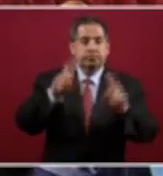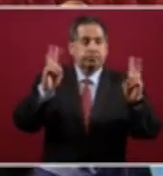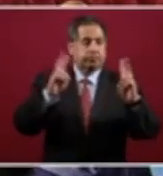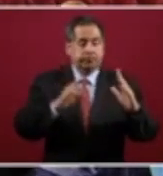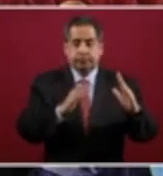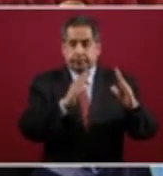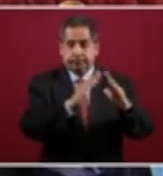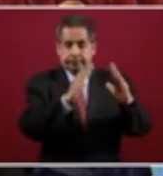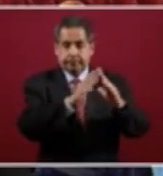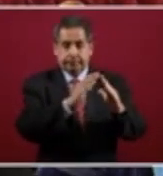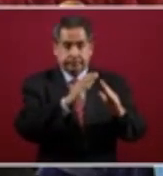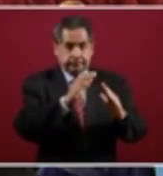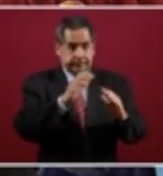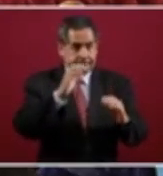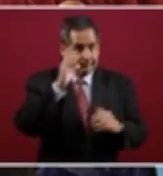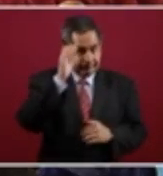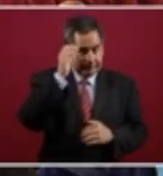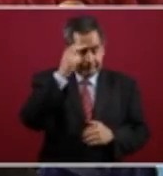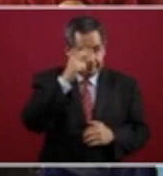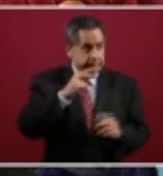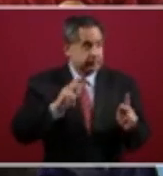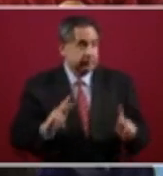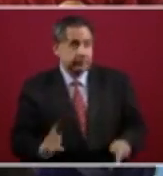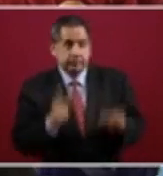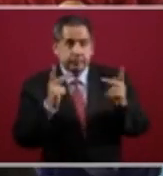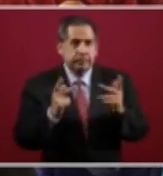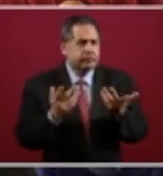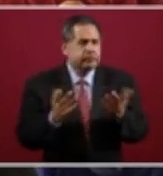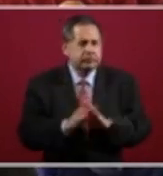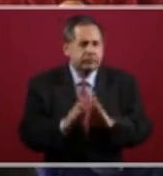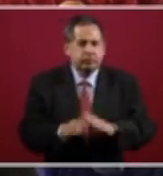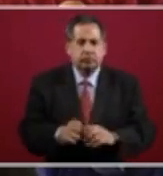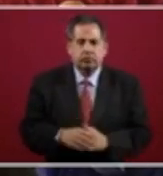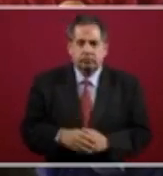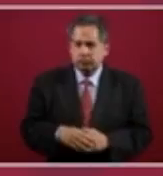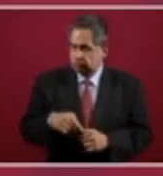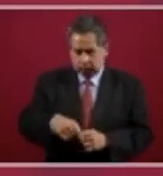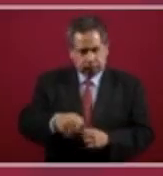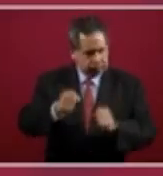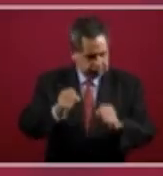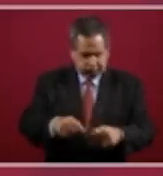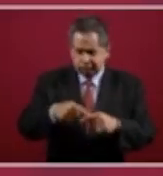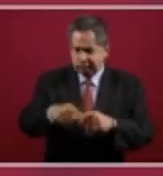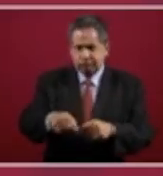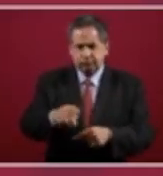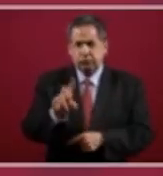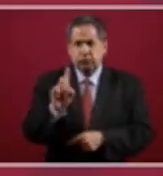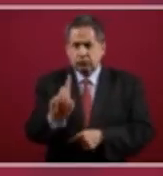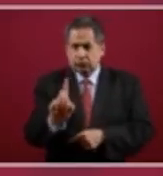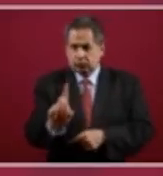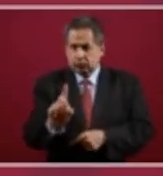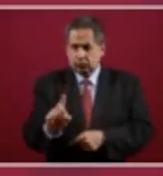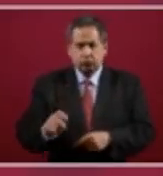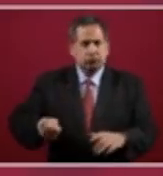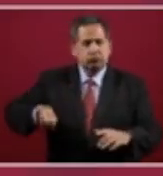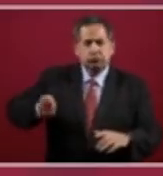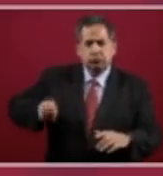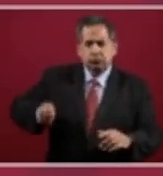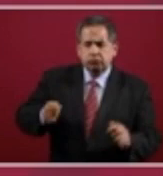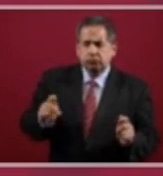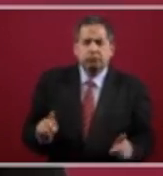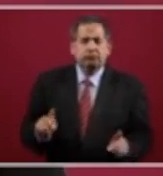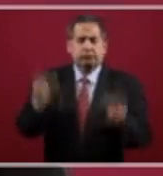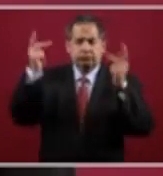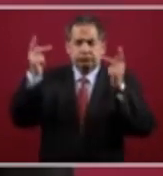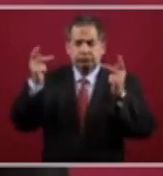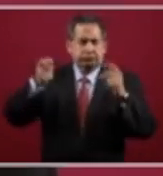la residencia. Decirles que va la subasta el domingo. Invitar